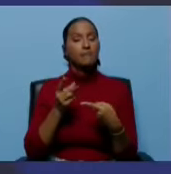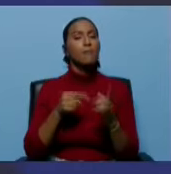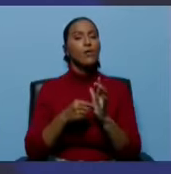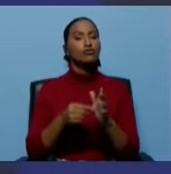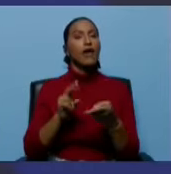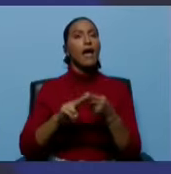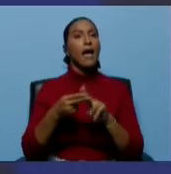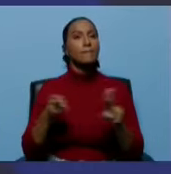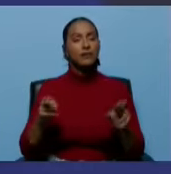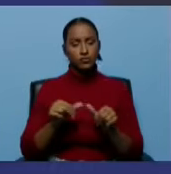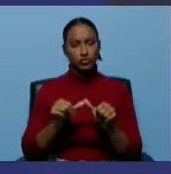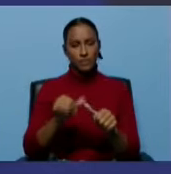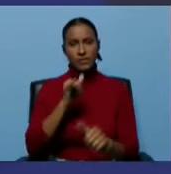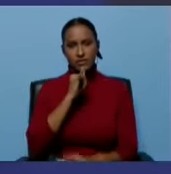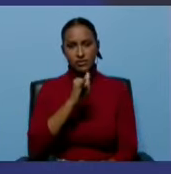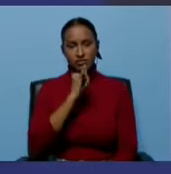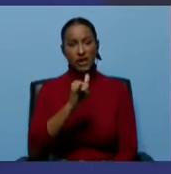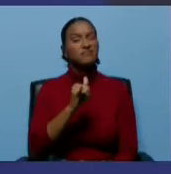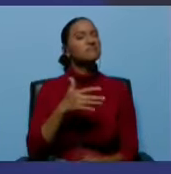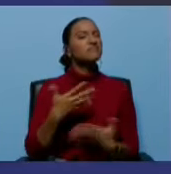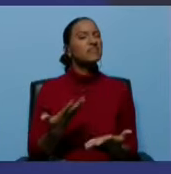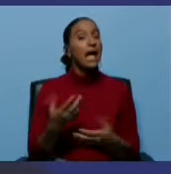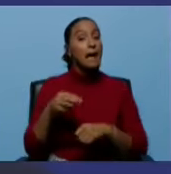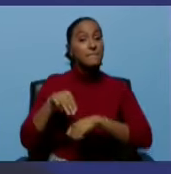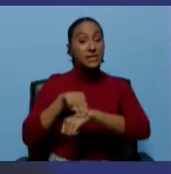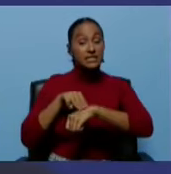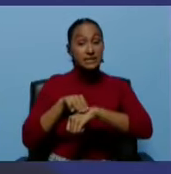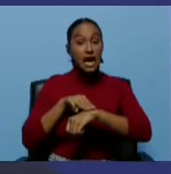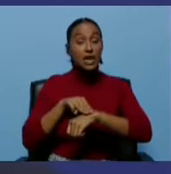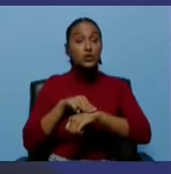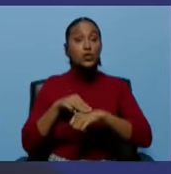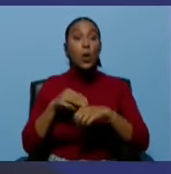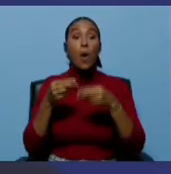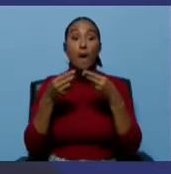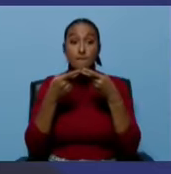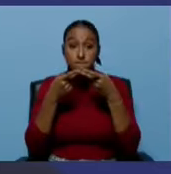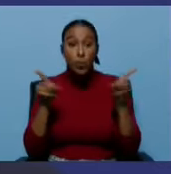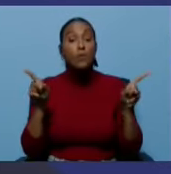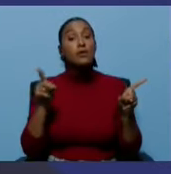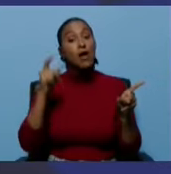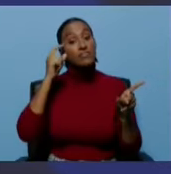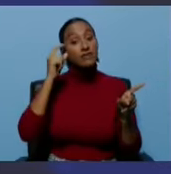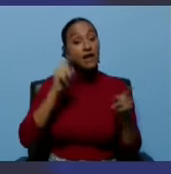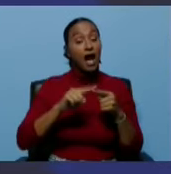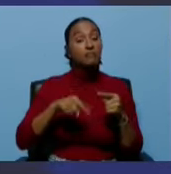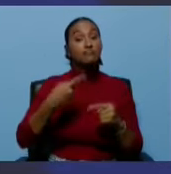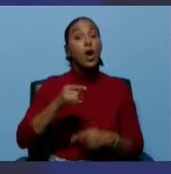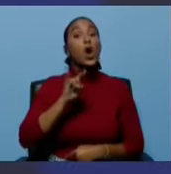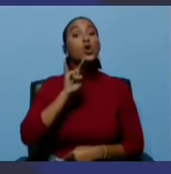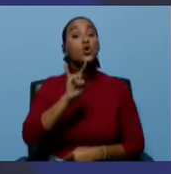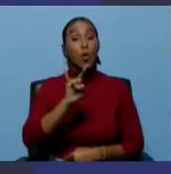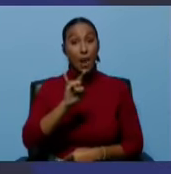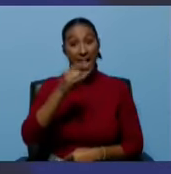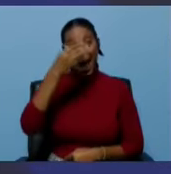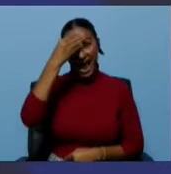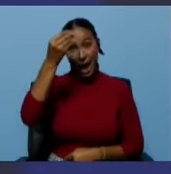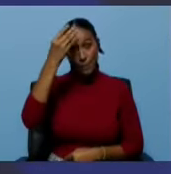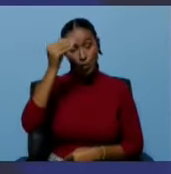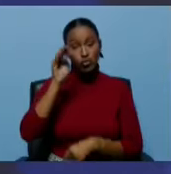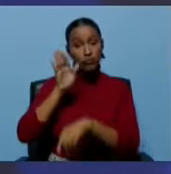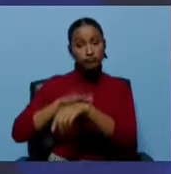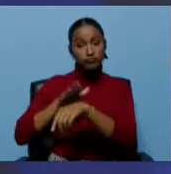de esta manera continuamos con las noticias y es que el Ministerio Público citó para este lunes al ex candidato Edmundo González